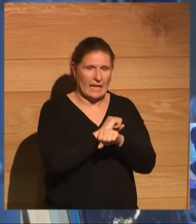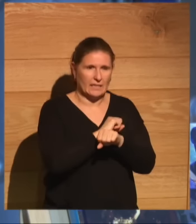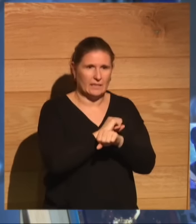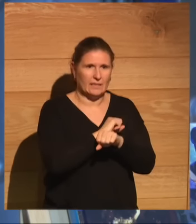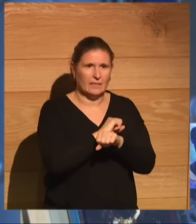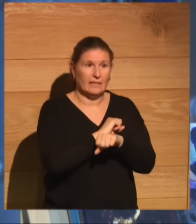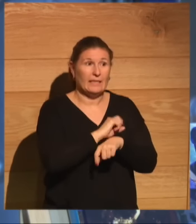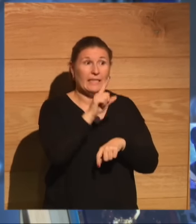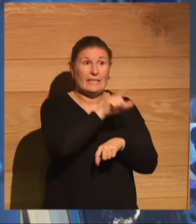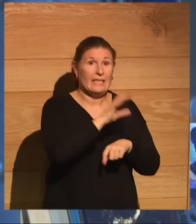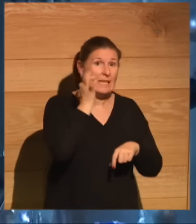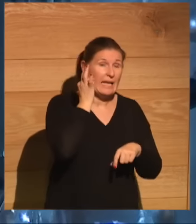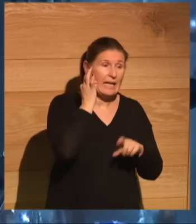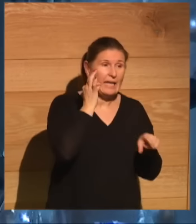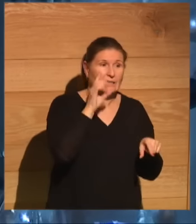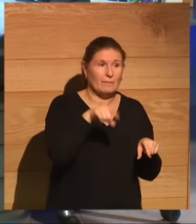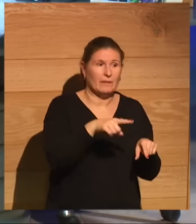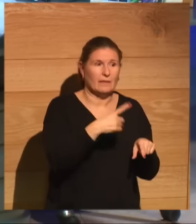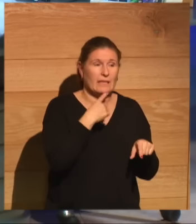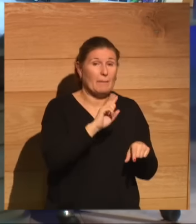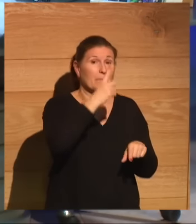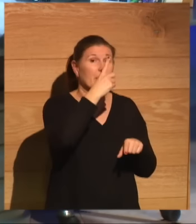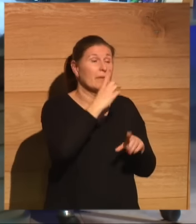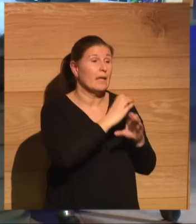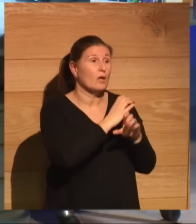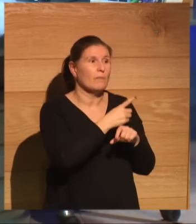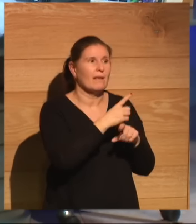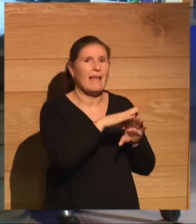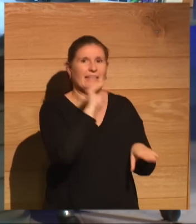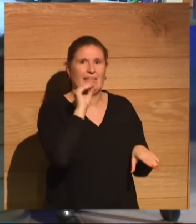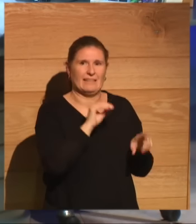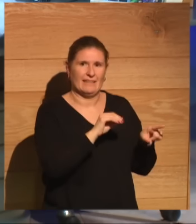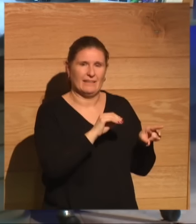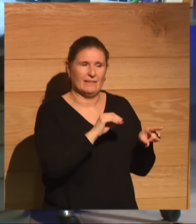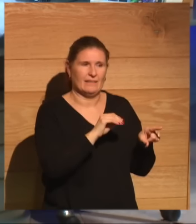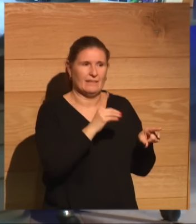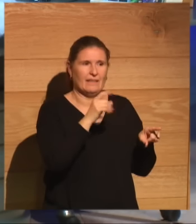de Alan Moore. Según él, el primer cómic que es capaz de entender. El Dark